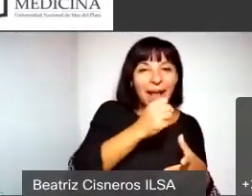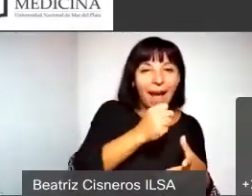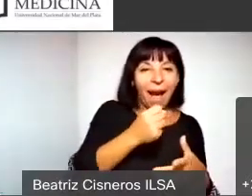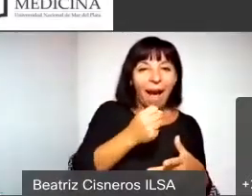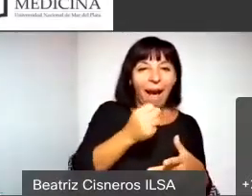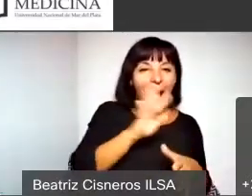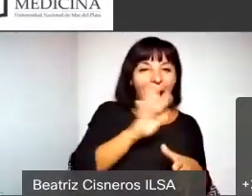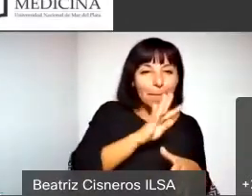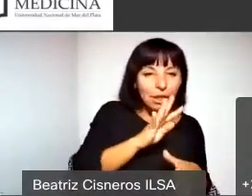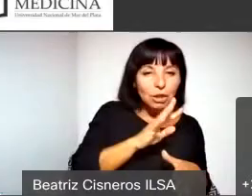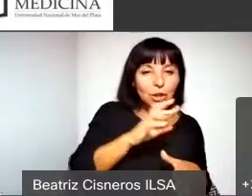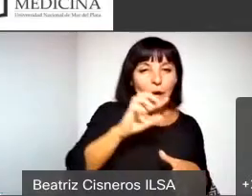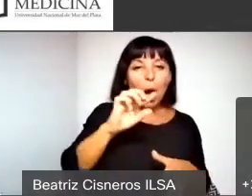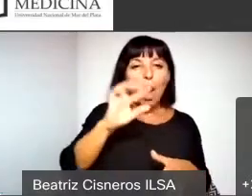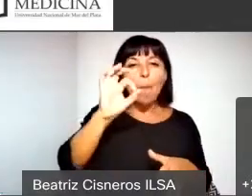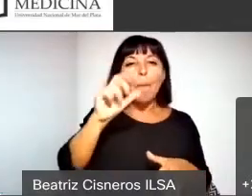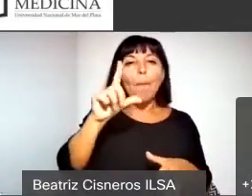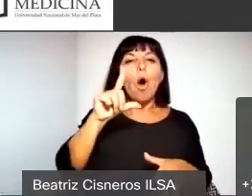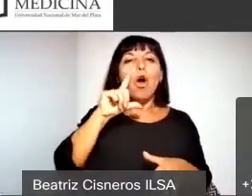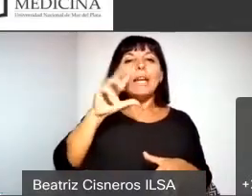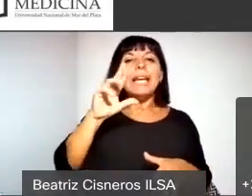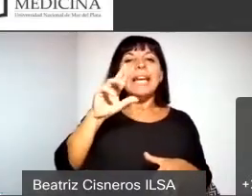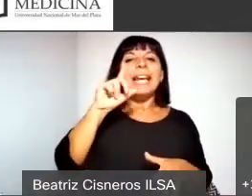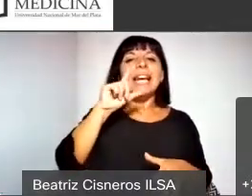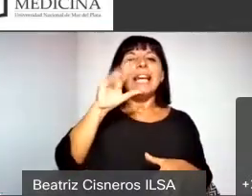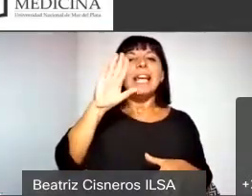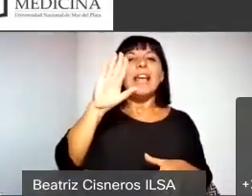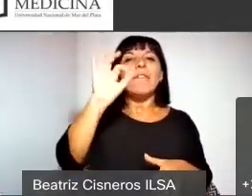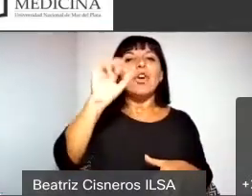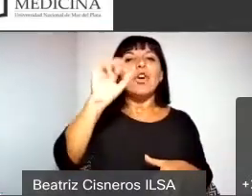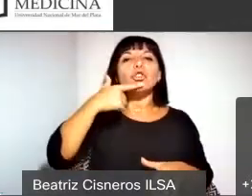polirribosoma, en el cual varios ribosomas van a